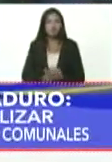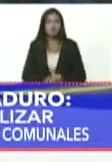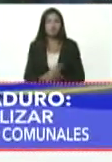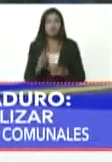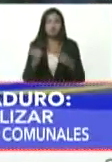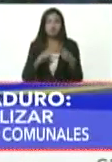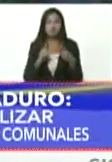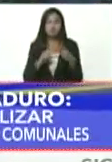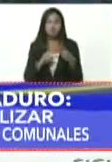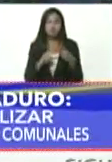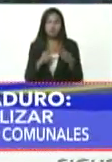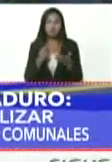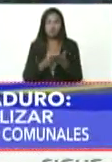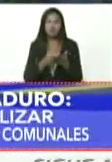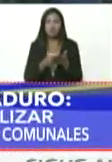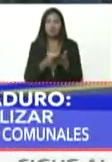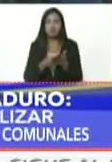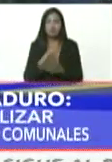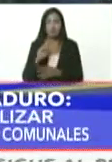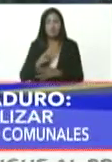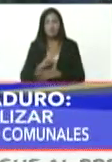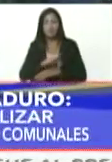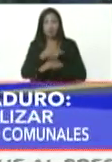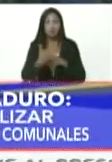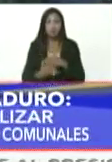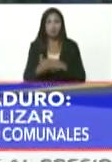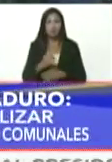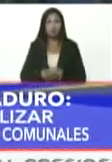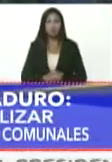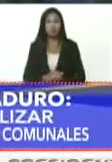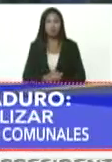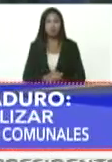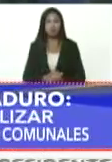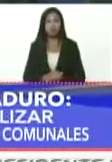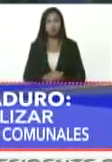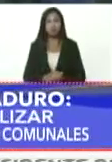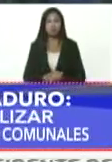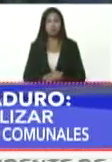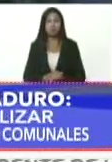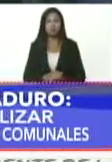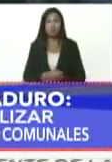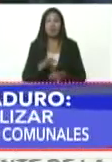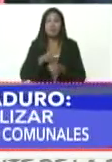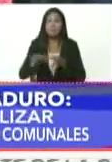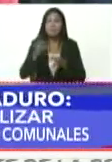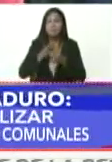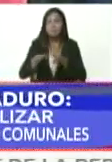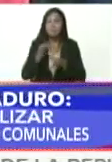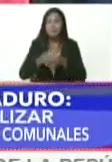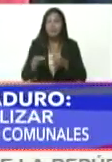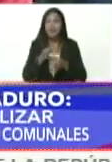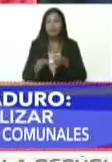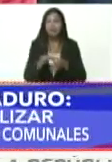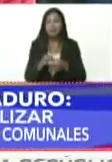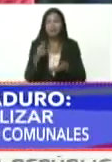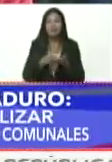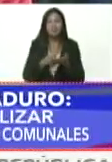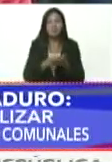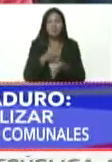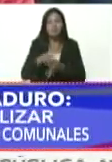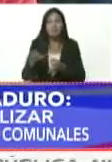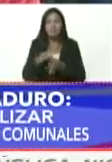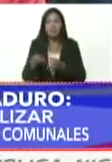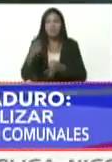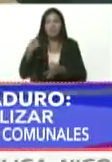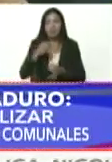Segundo, financiamiento para proyectos. En Petro, financiamiento en Petro. Tengo